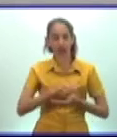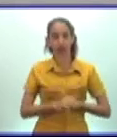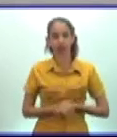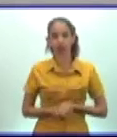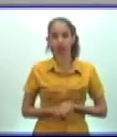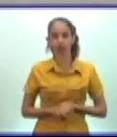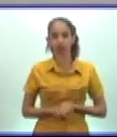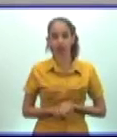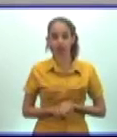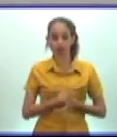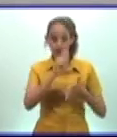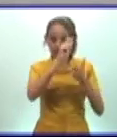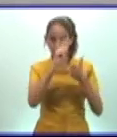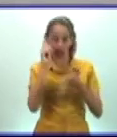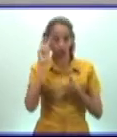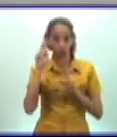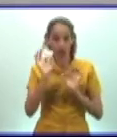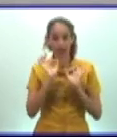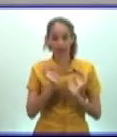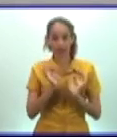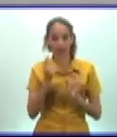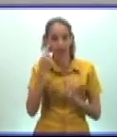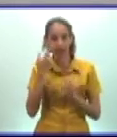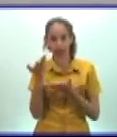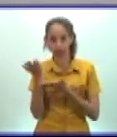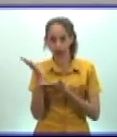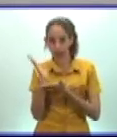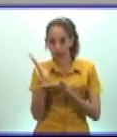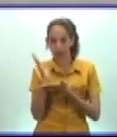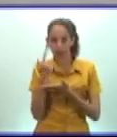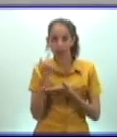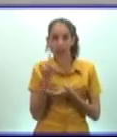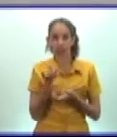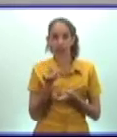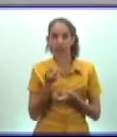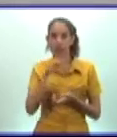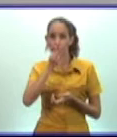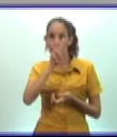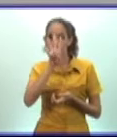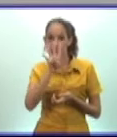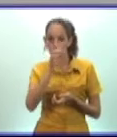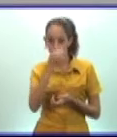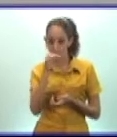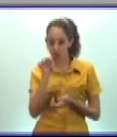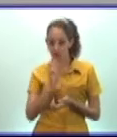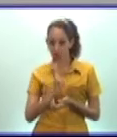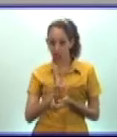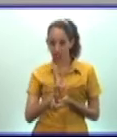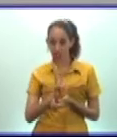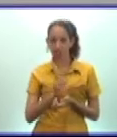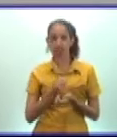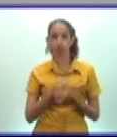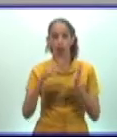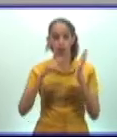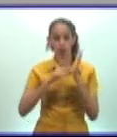Hallamos el recíproco del divisor y nos queda 24 tercios por un medio.